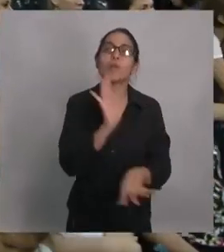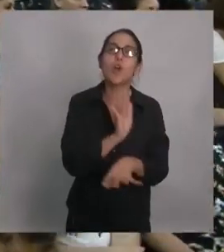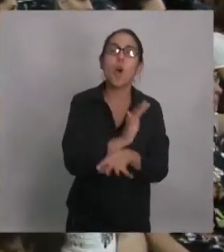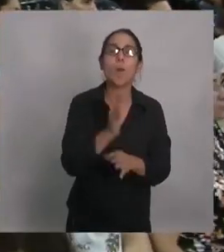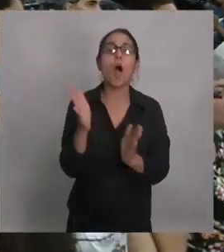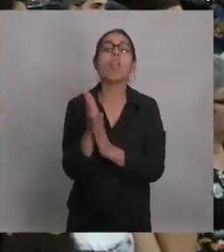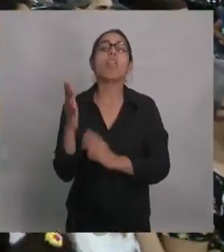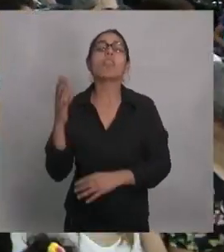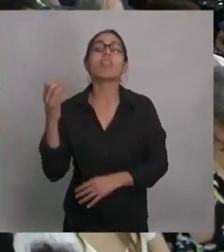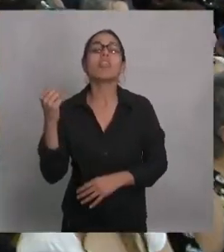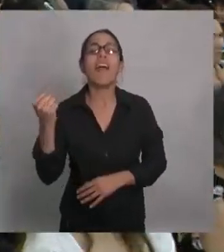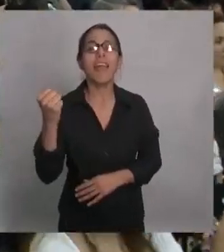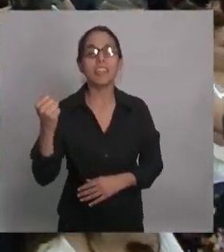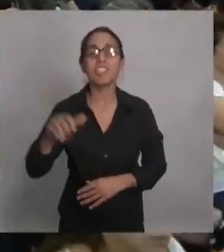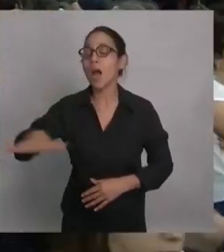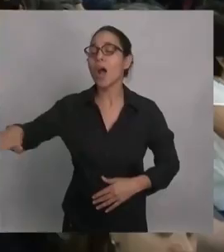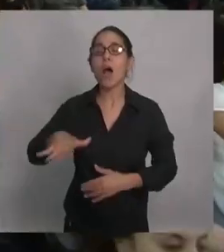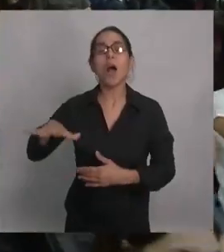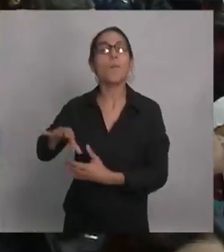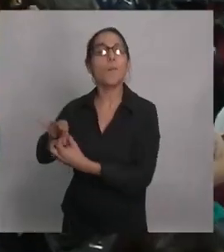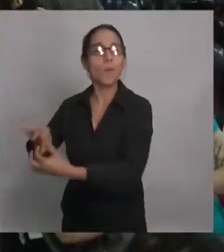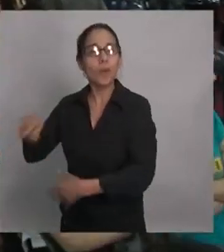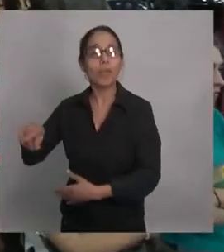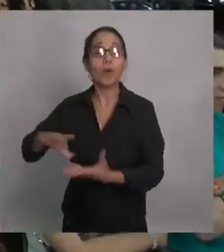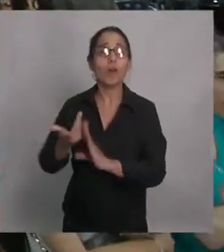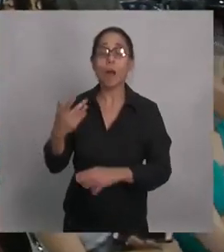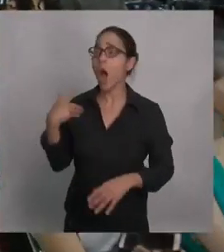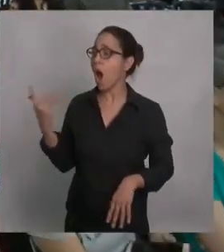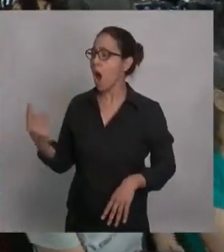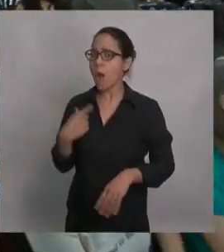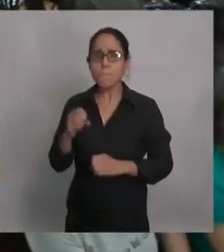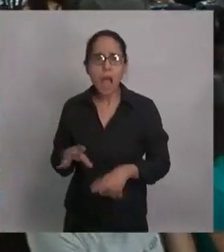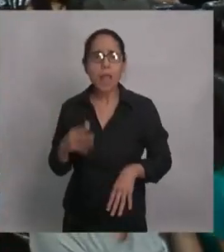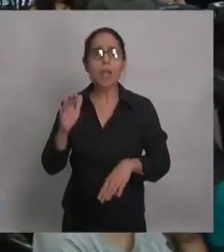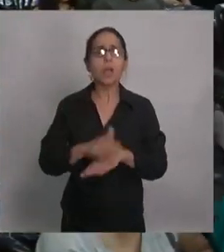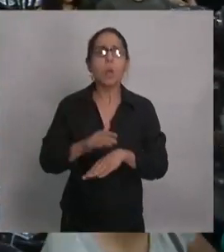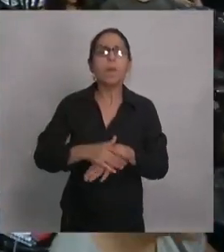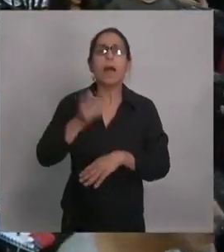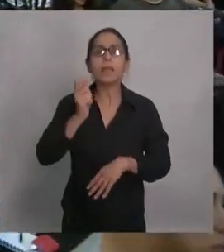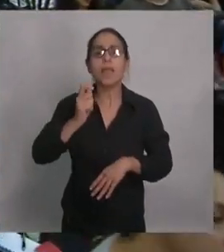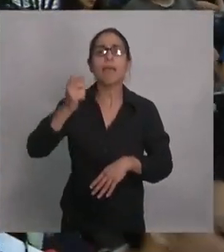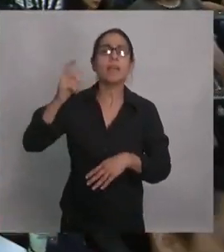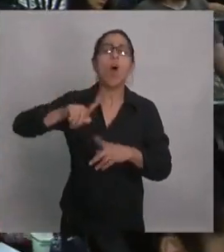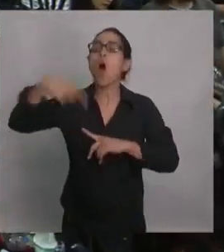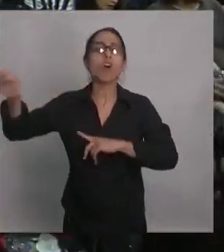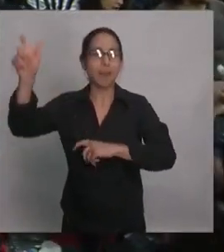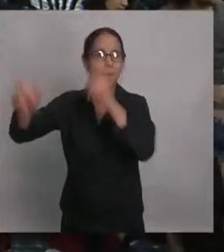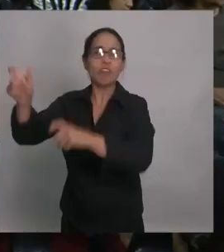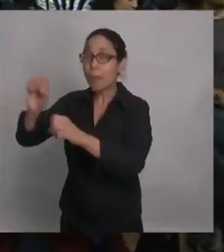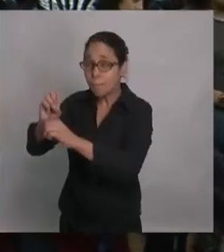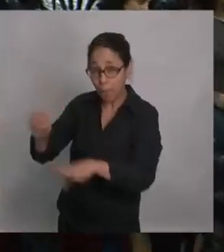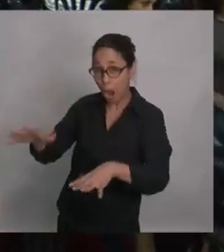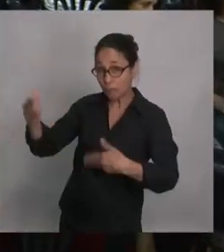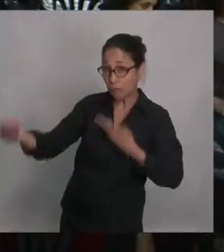Que es echarle la culpa de todos los problemas a los que están peor que vos. Sean los migrantes, sean los pobres, cualquiera que esté peor que vos,